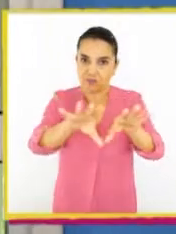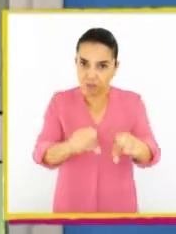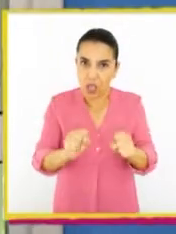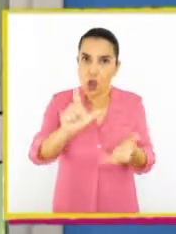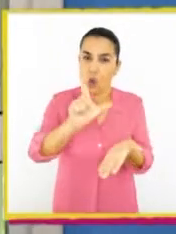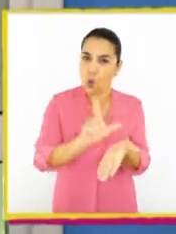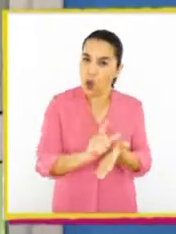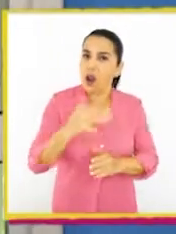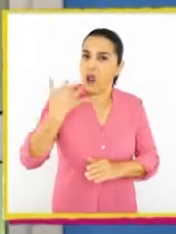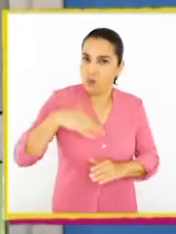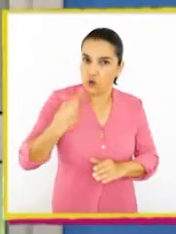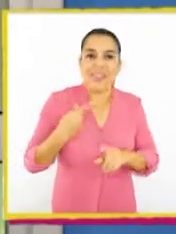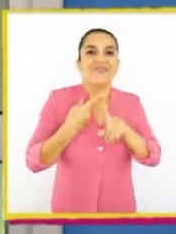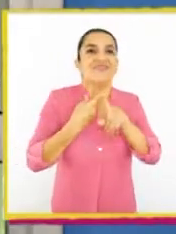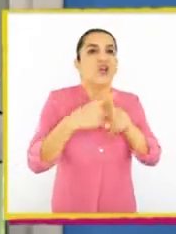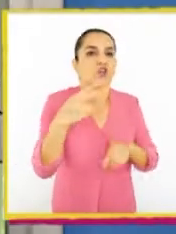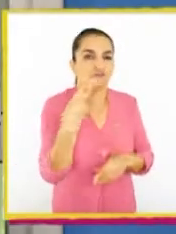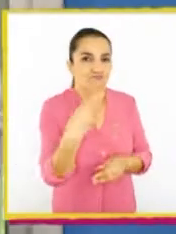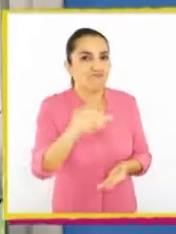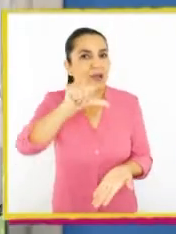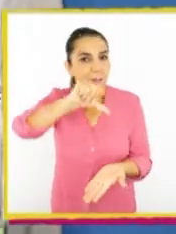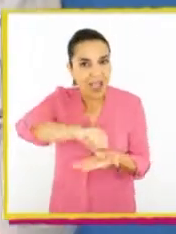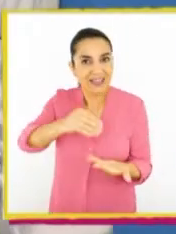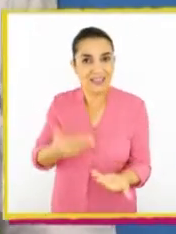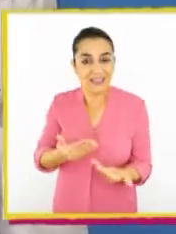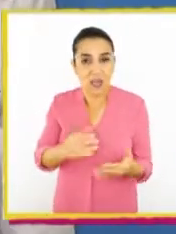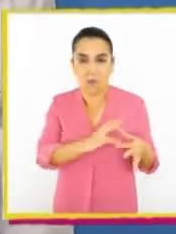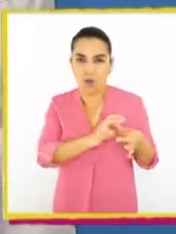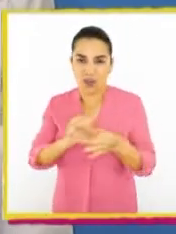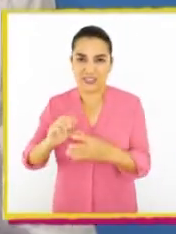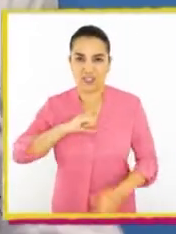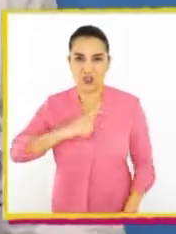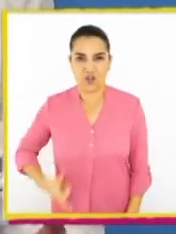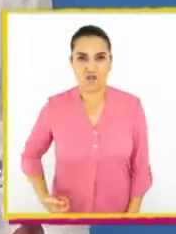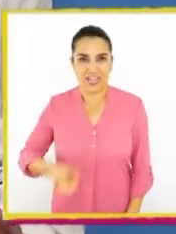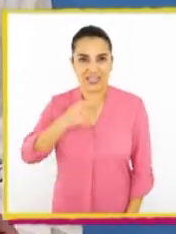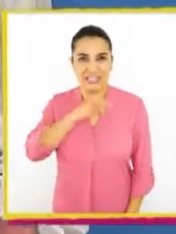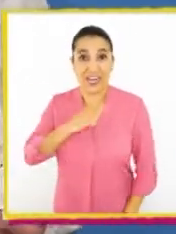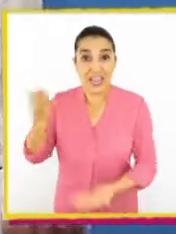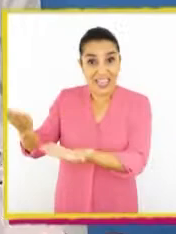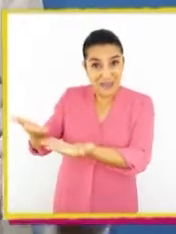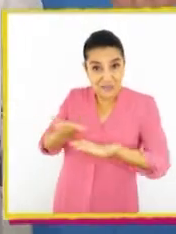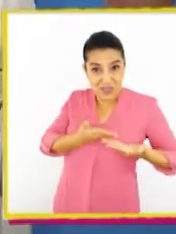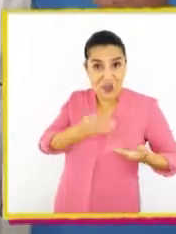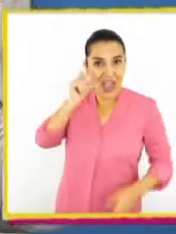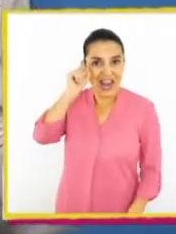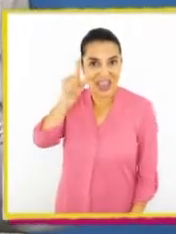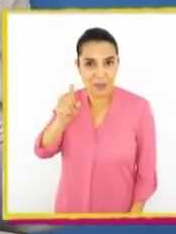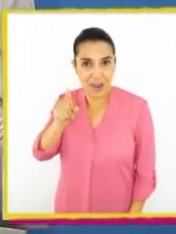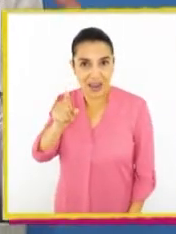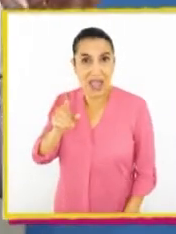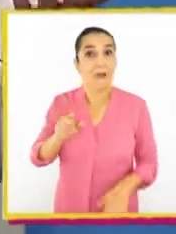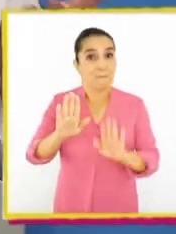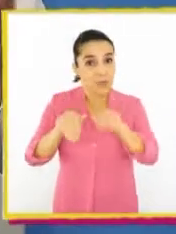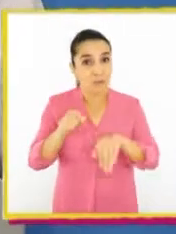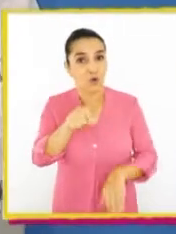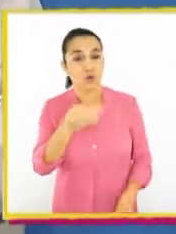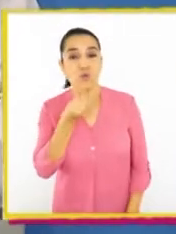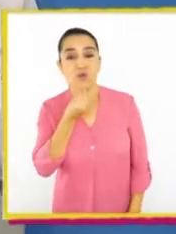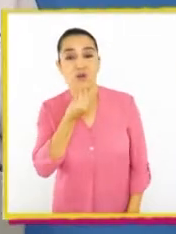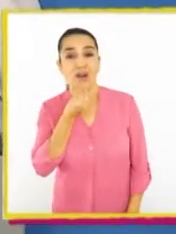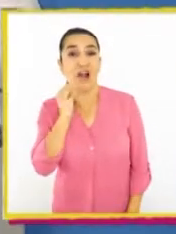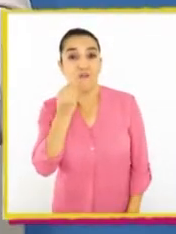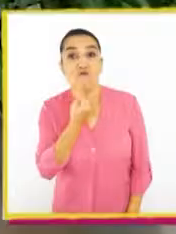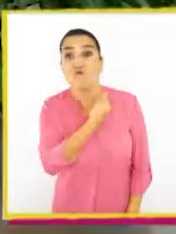zonas valiosas o en desuso de otros países. Es por eso que el gobierno chileno decidió traer colonos alemanes, como tu bisabuela,